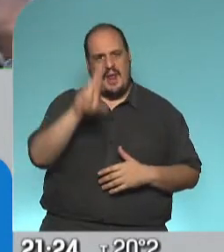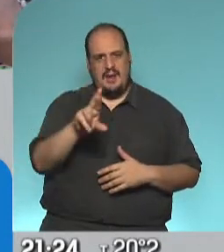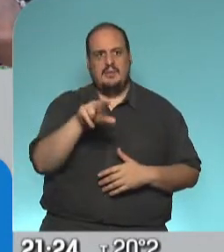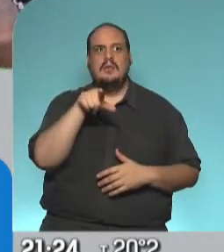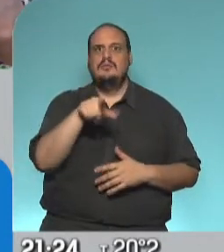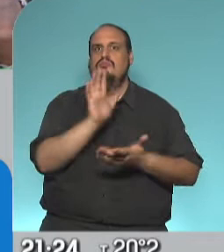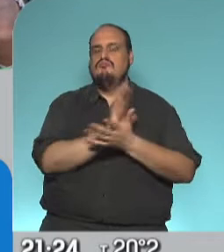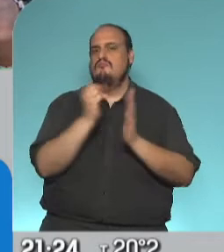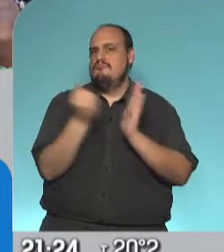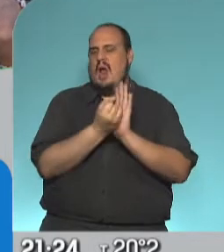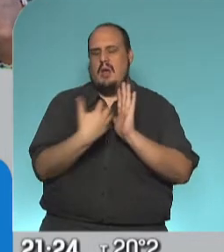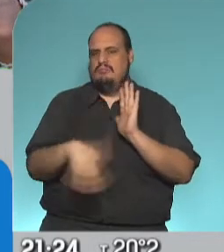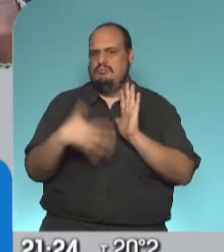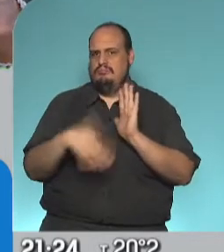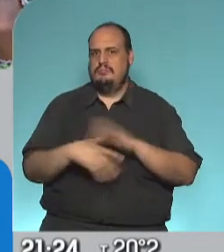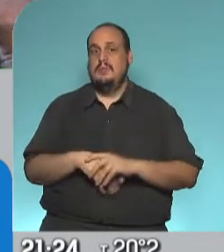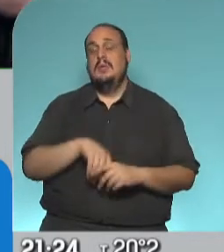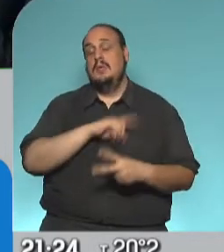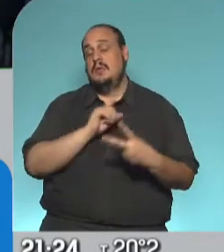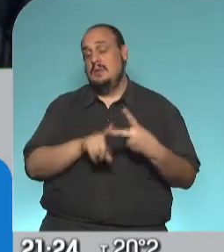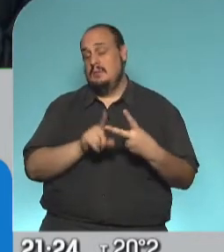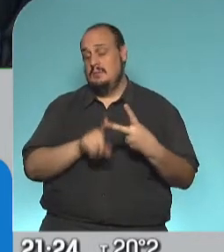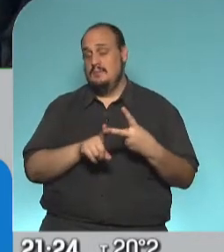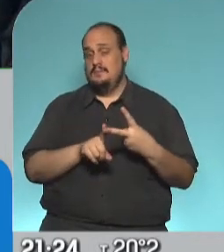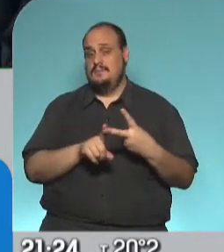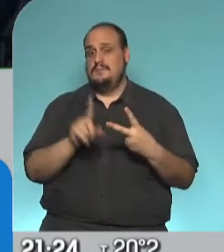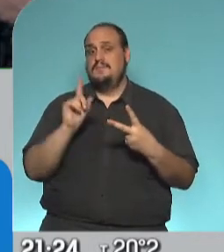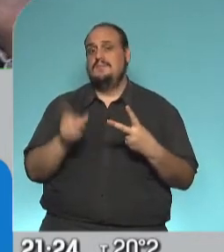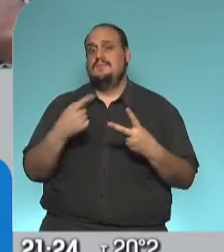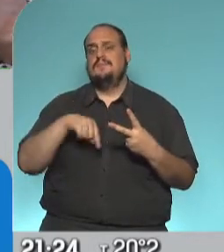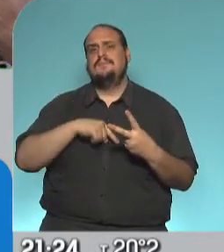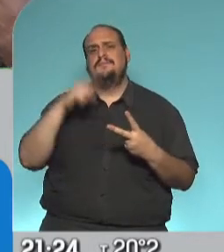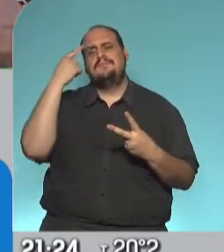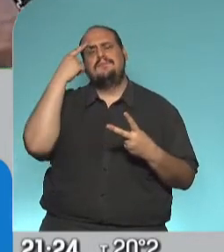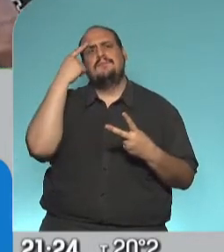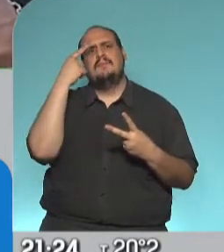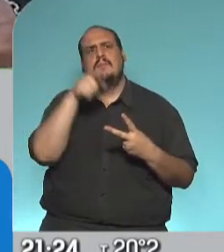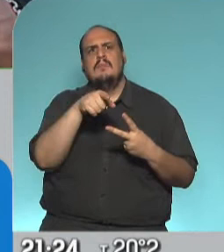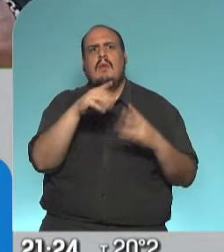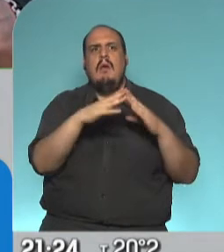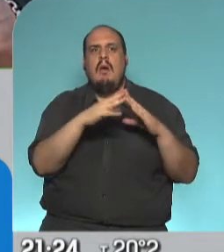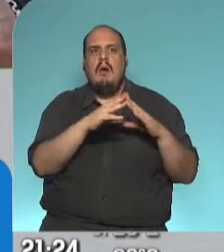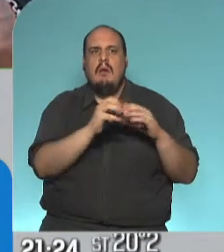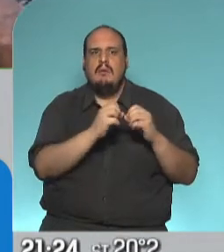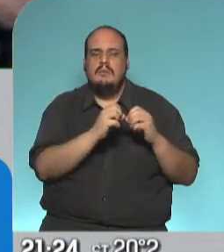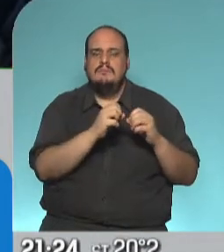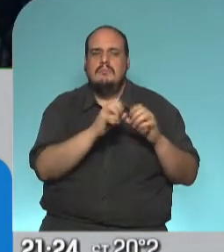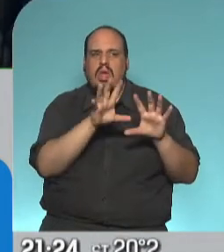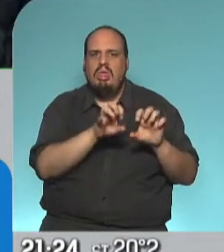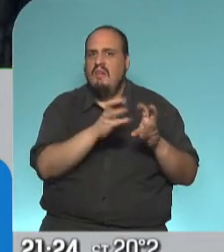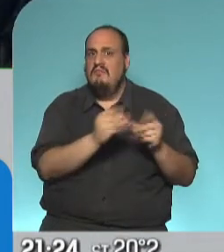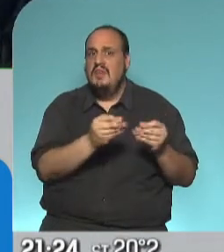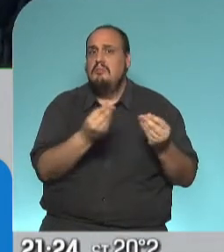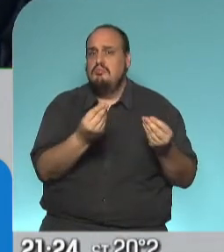marca registrada. Por el otro lado, porque pensamos en el mejoramiento cualitativo, porque muchas veces no